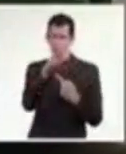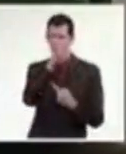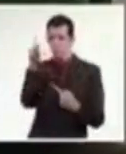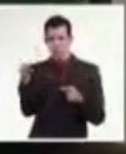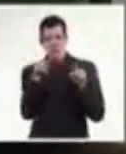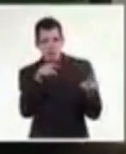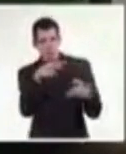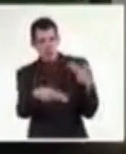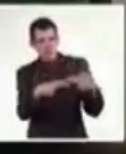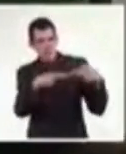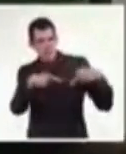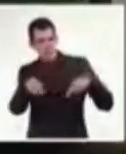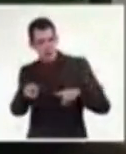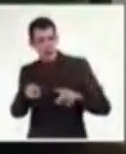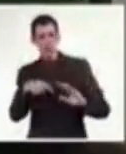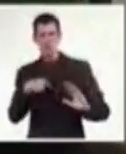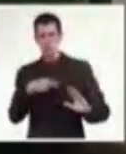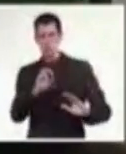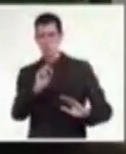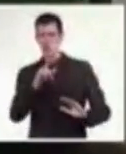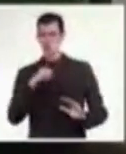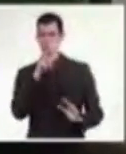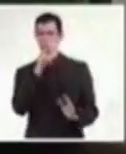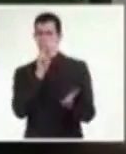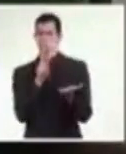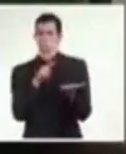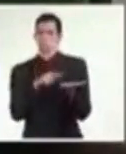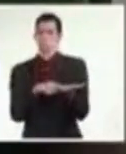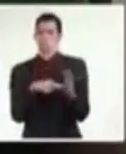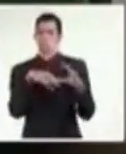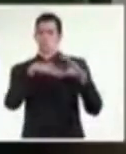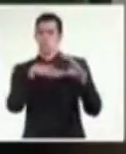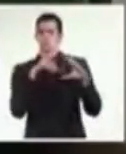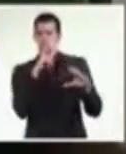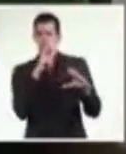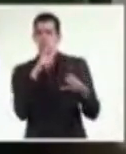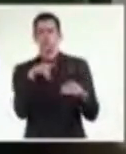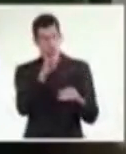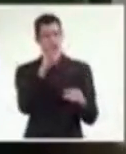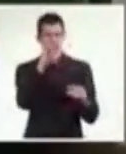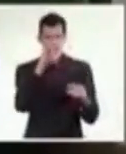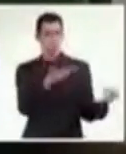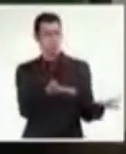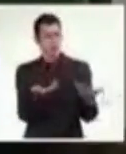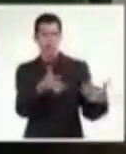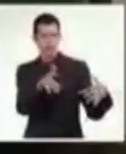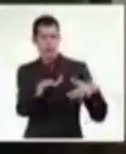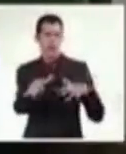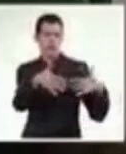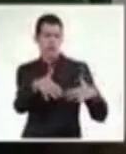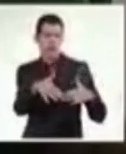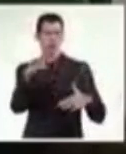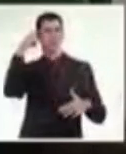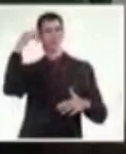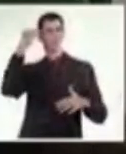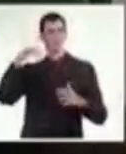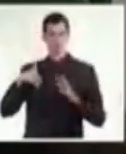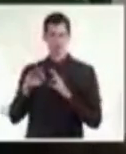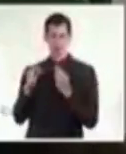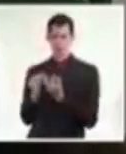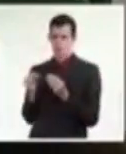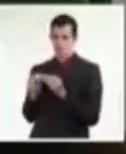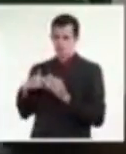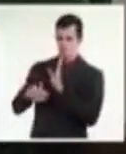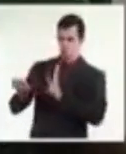estaba sucediendo, puesto que yo soy padre de familia y como principio tengo en primer lugar defender mi familia